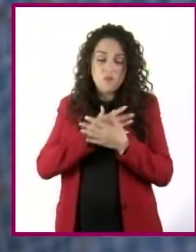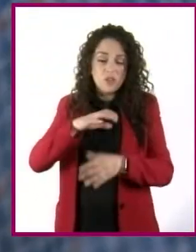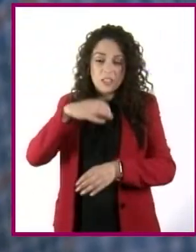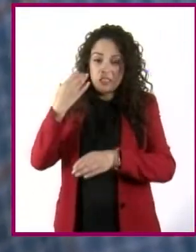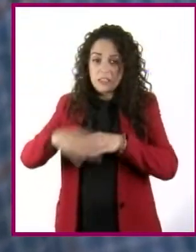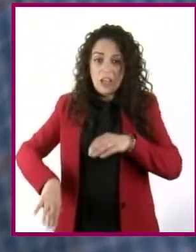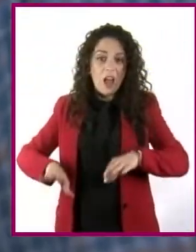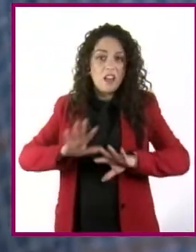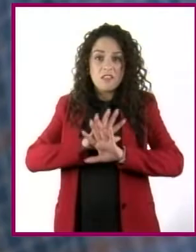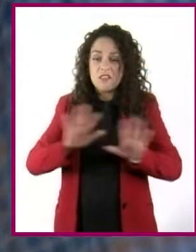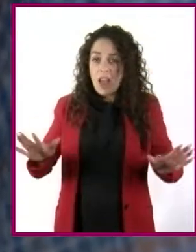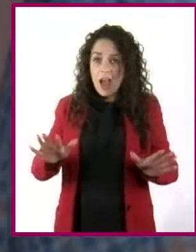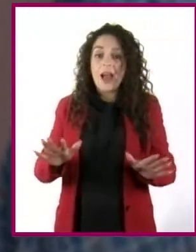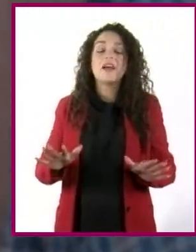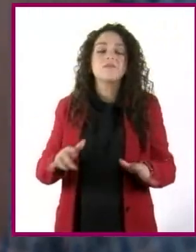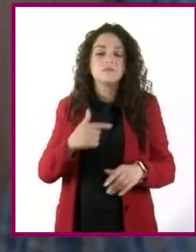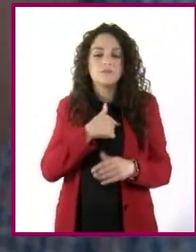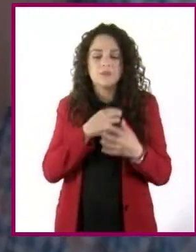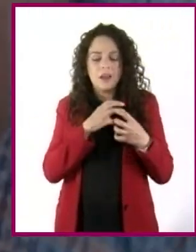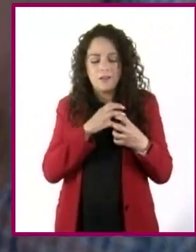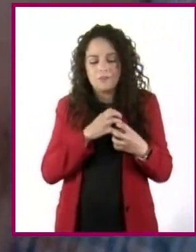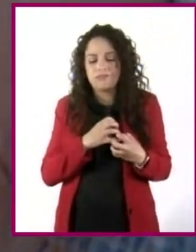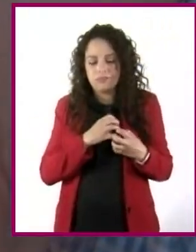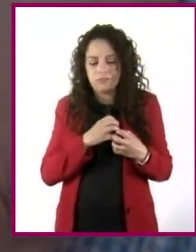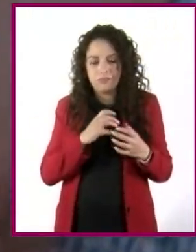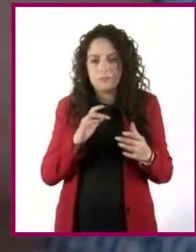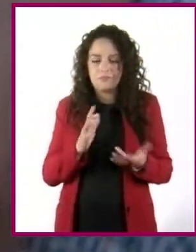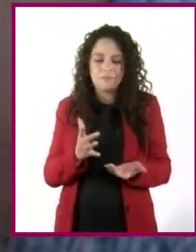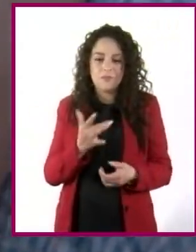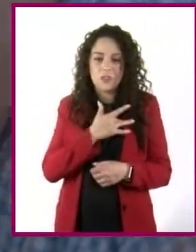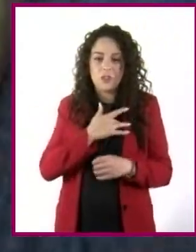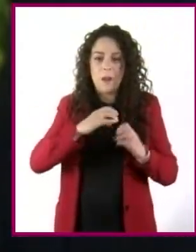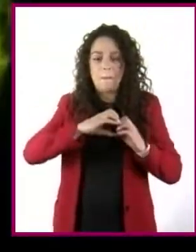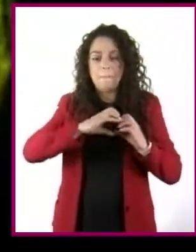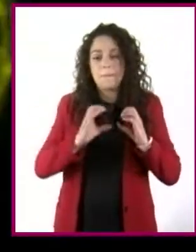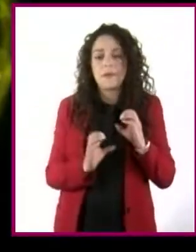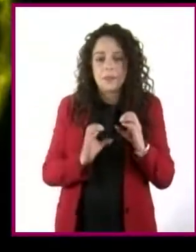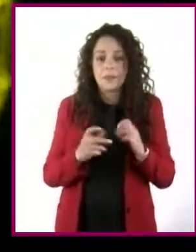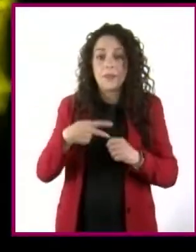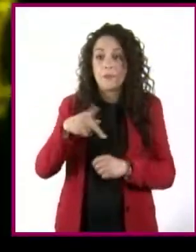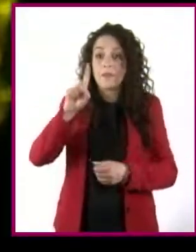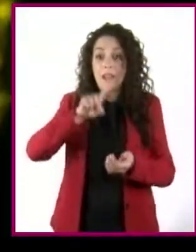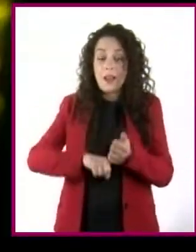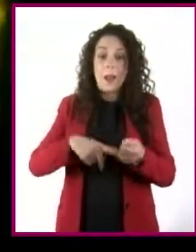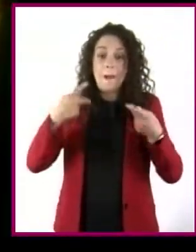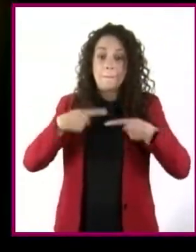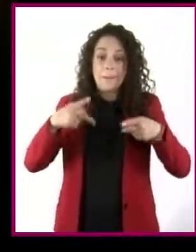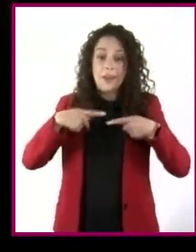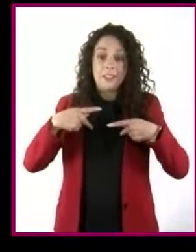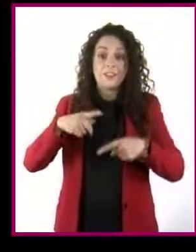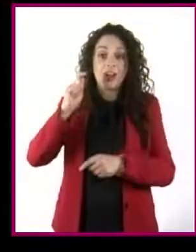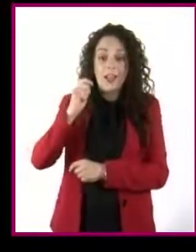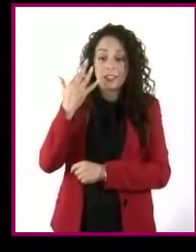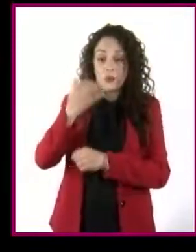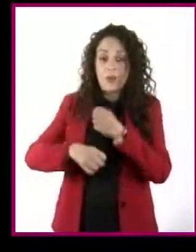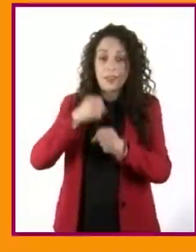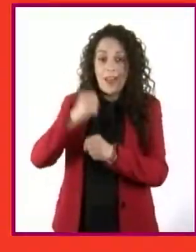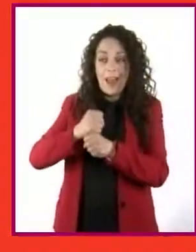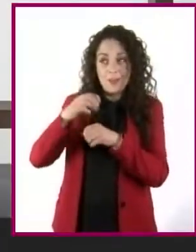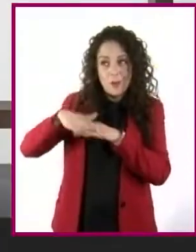preocupes, le ocurre normalmente a personas mayores de 50 años con antecedentes de trastornos